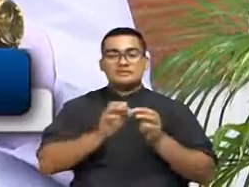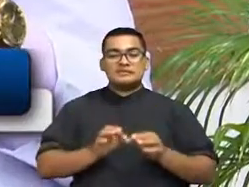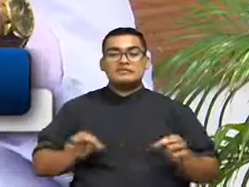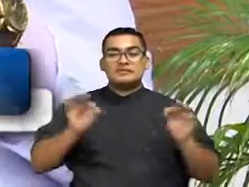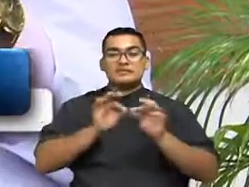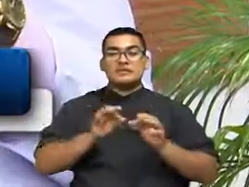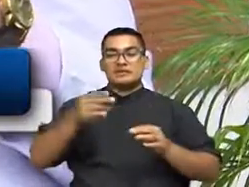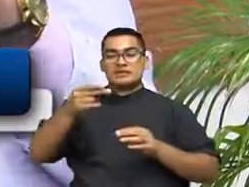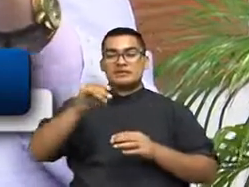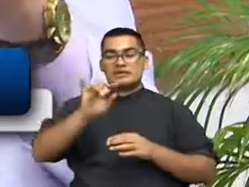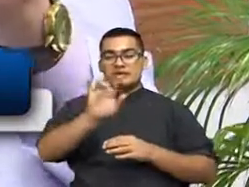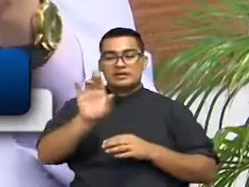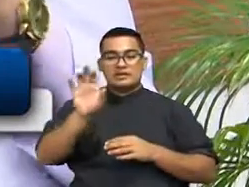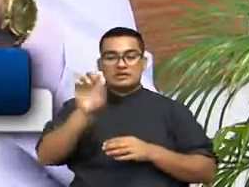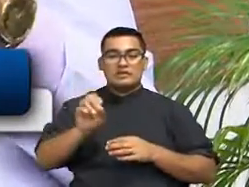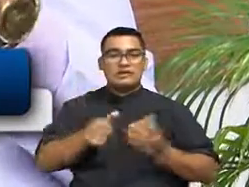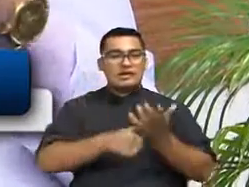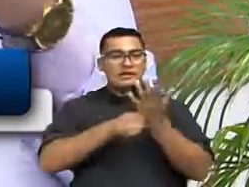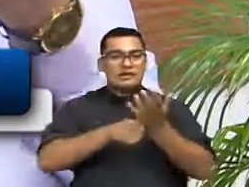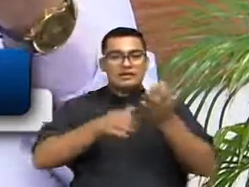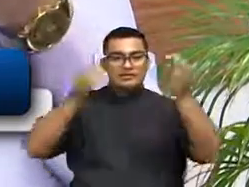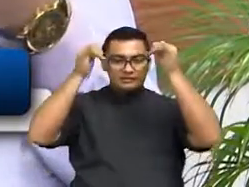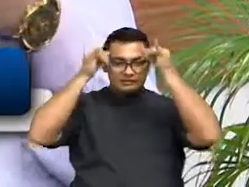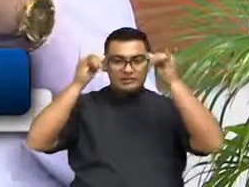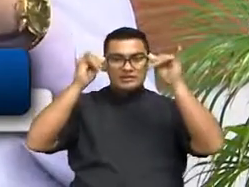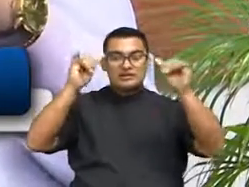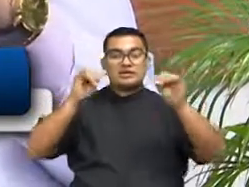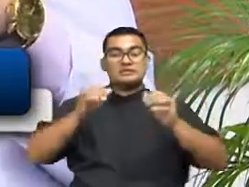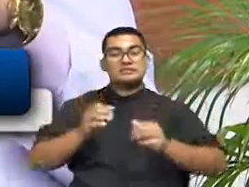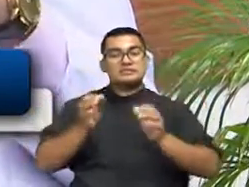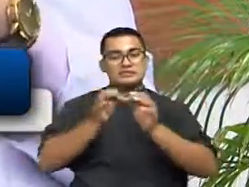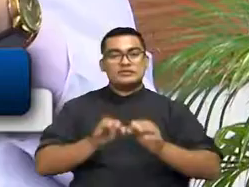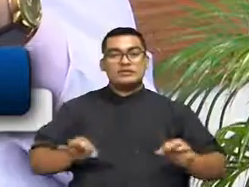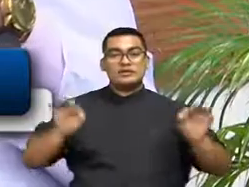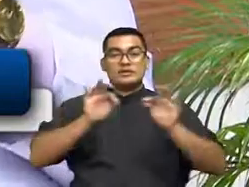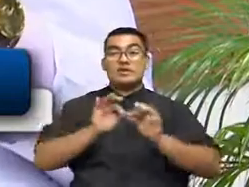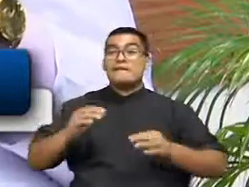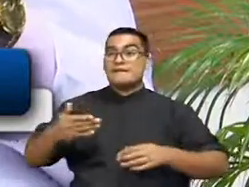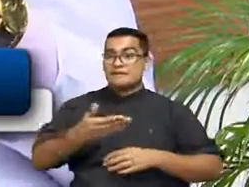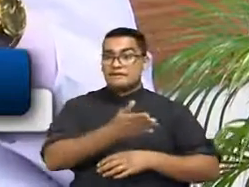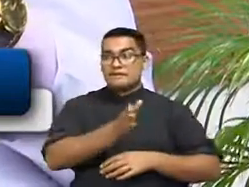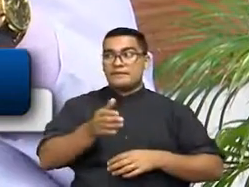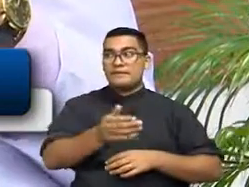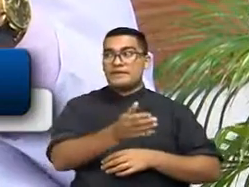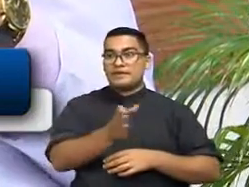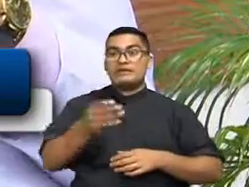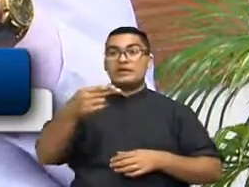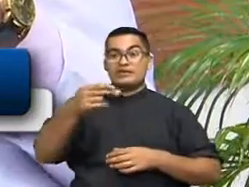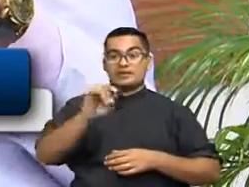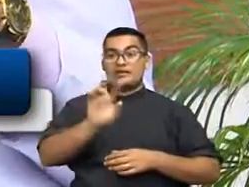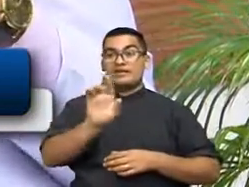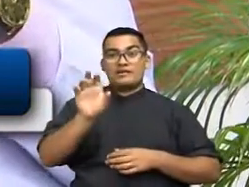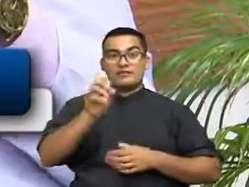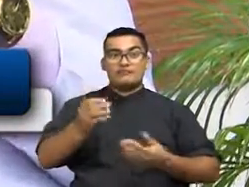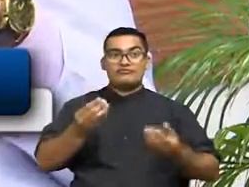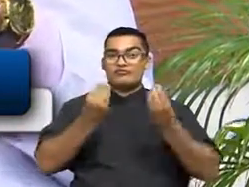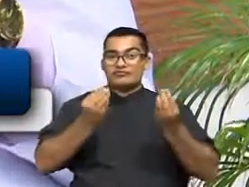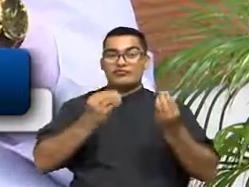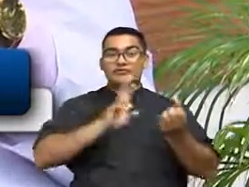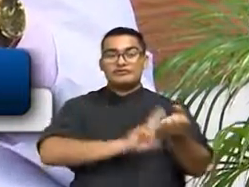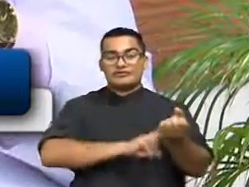de hierro, lo que son carnes rojas, todas lo que son las carnes de res. Es más, el pescado también se ha demostrado que tiene cantidades de hierro que